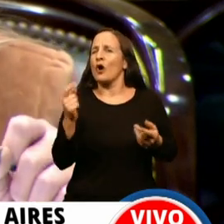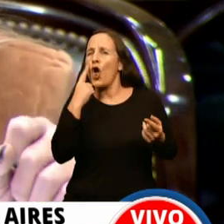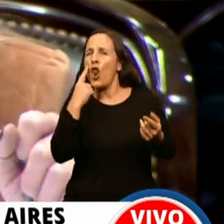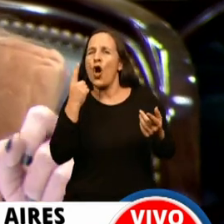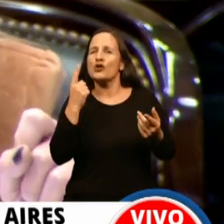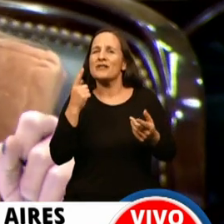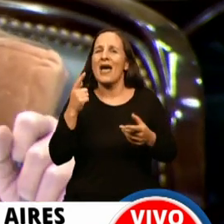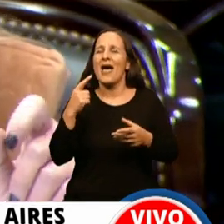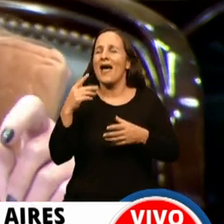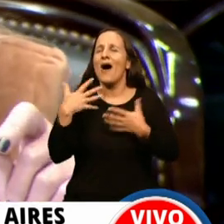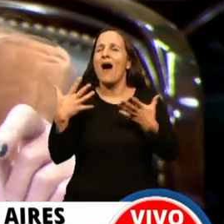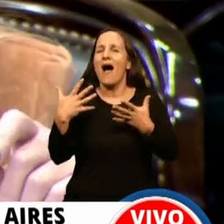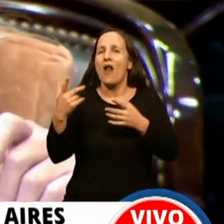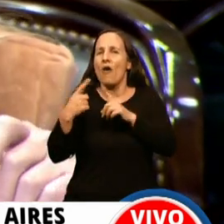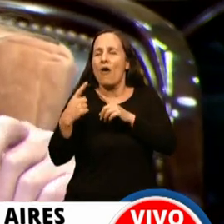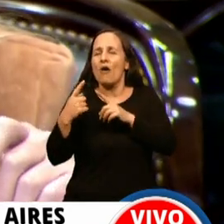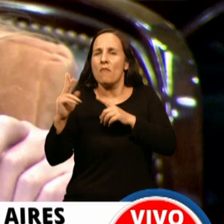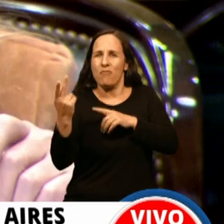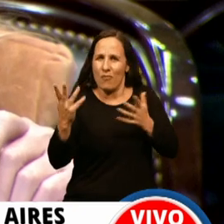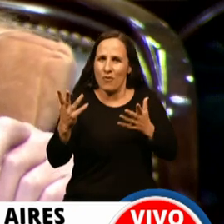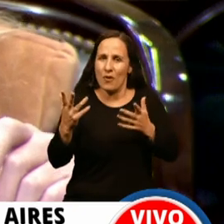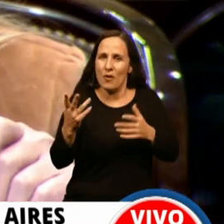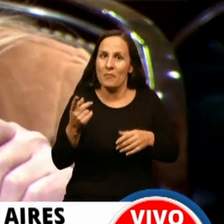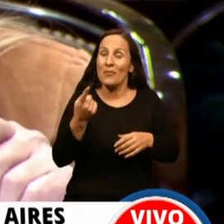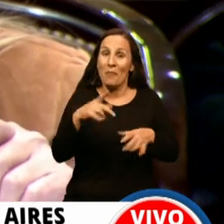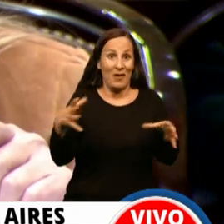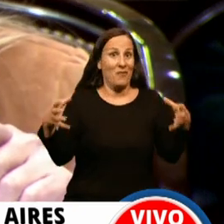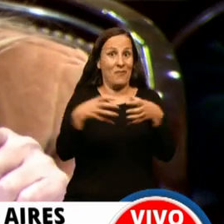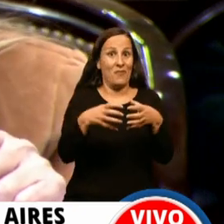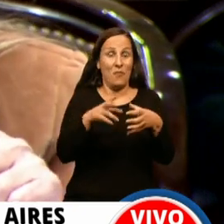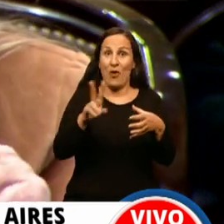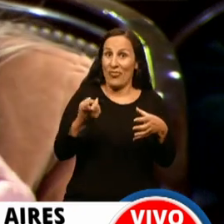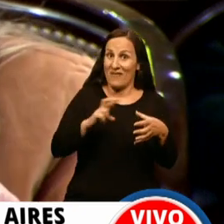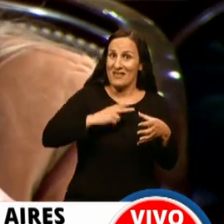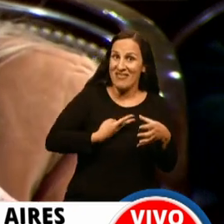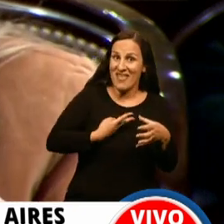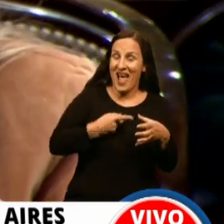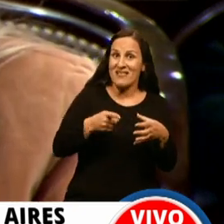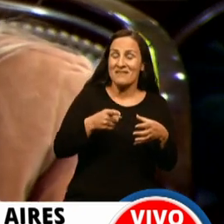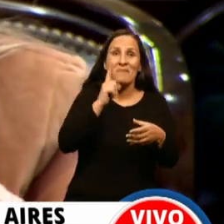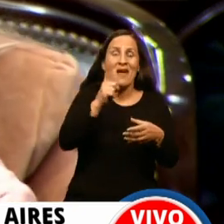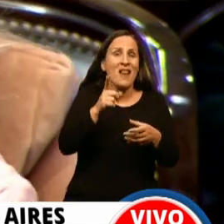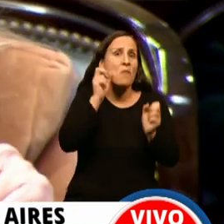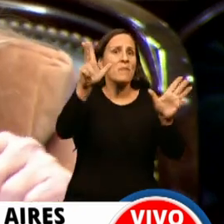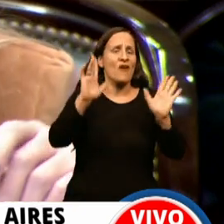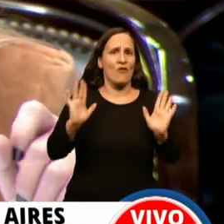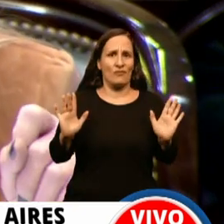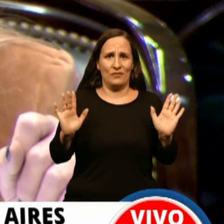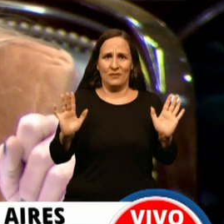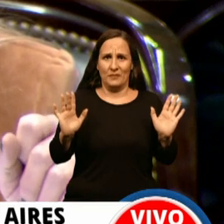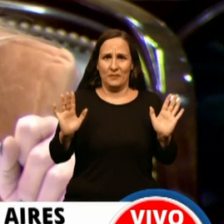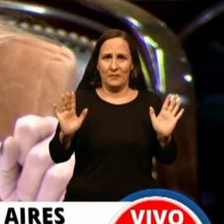a alguien pero el colectivo travesti trans está más en riesgo que nunca